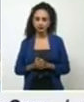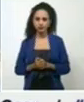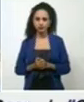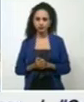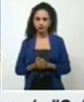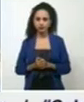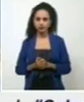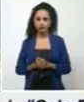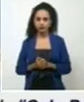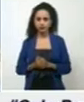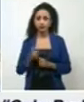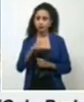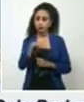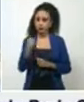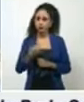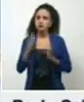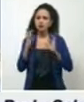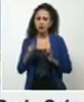Siempre informamos